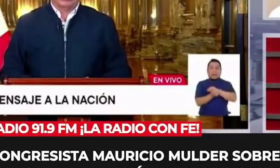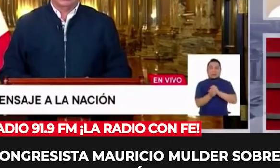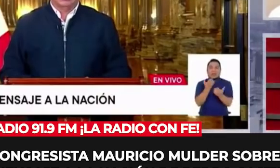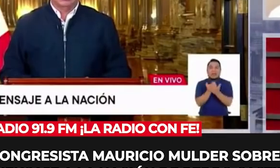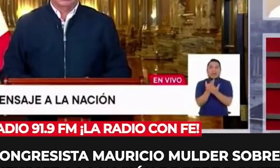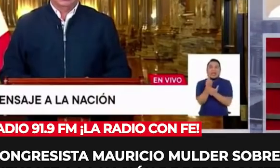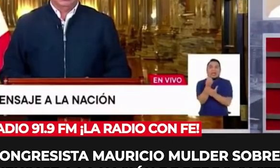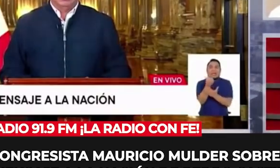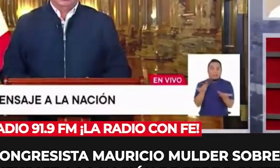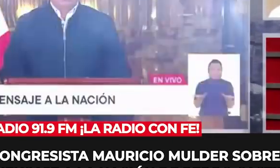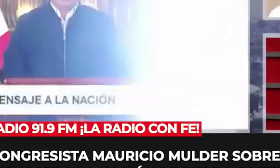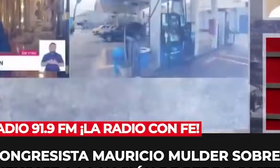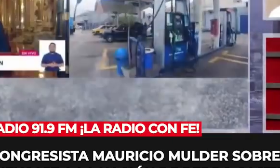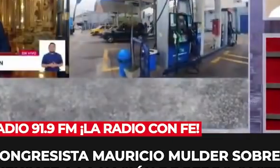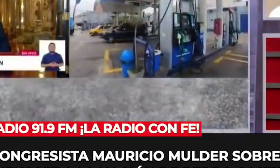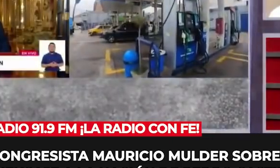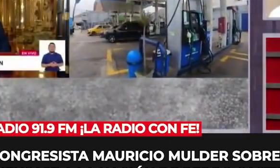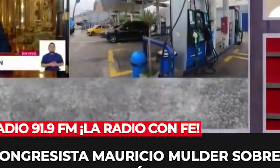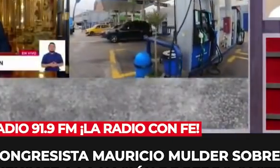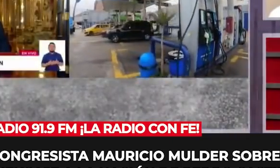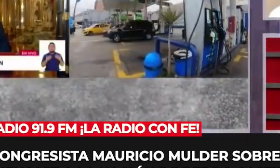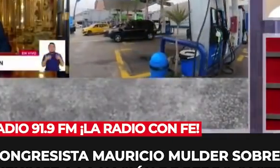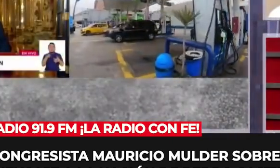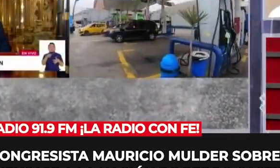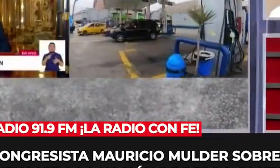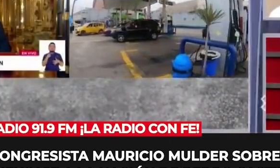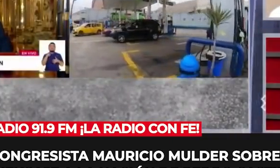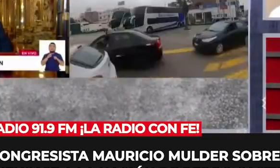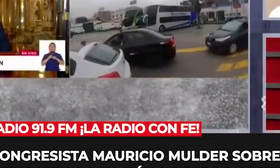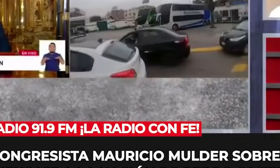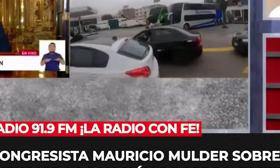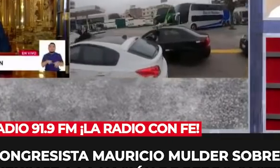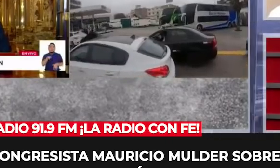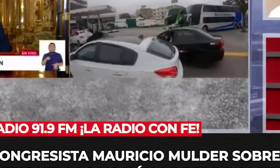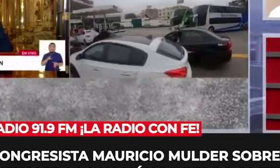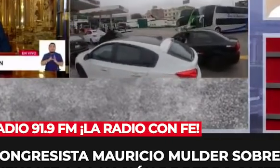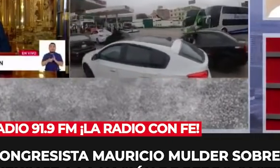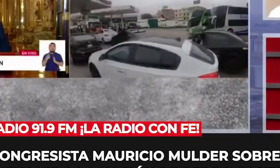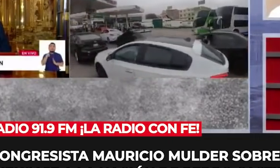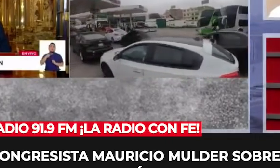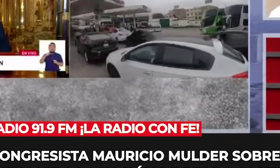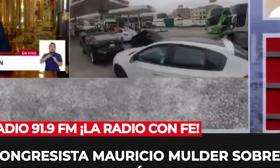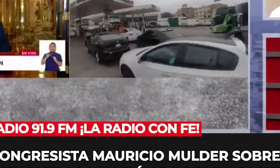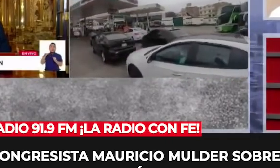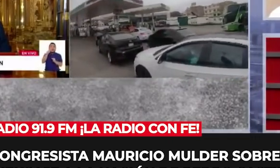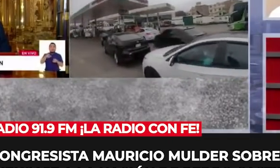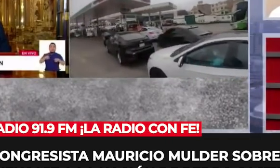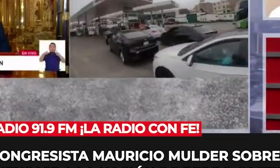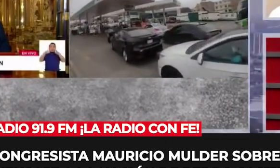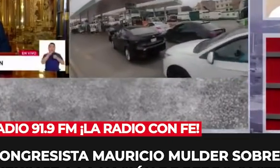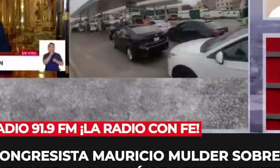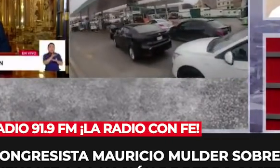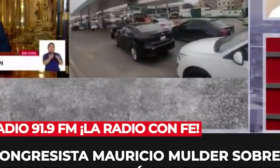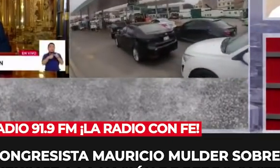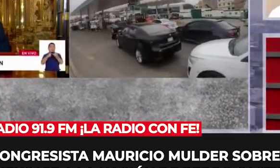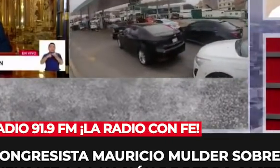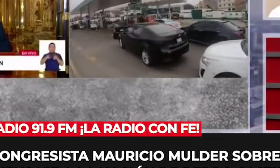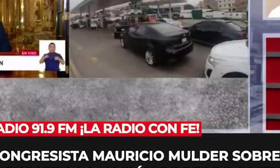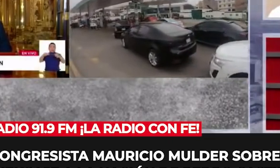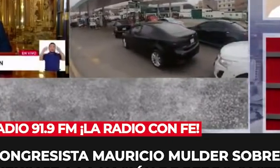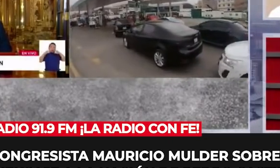¿no? Y de ahí les quedó la costumbre de tener consultorio para no hacer más un responsable. Entonces, lo que va a